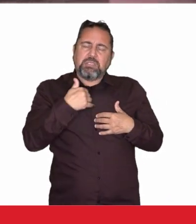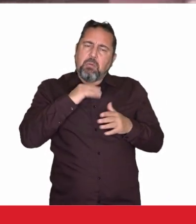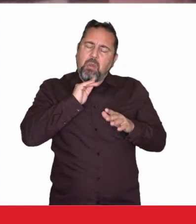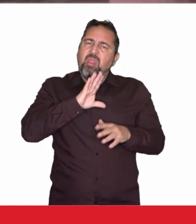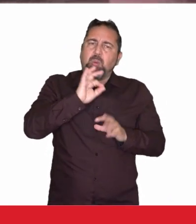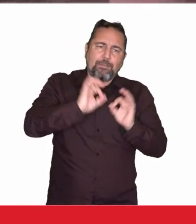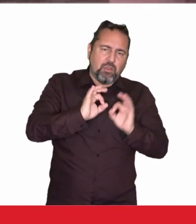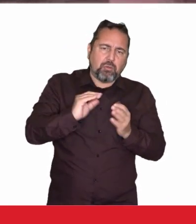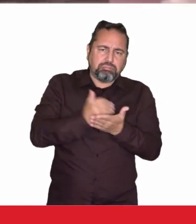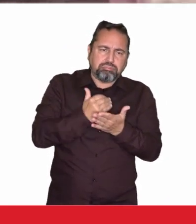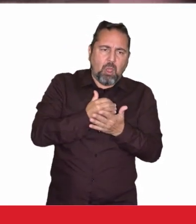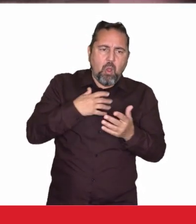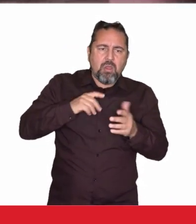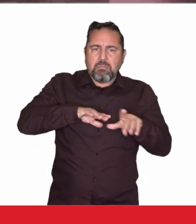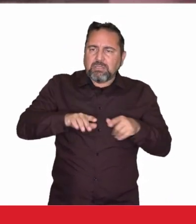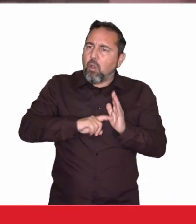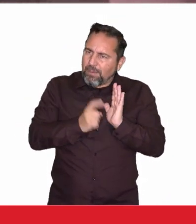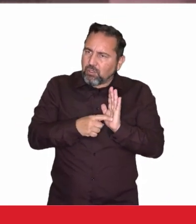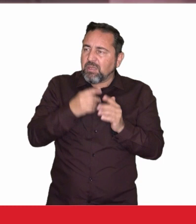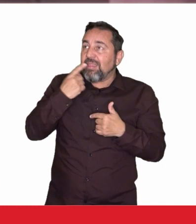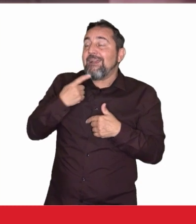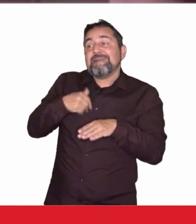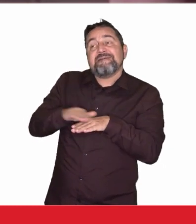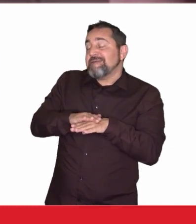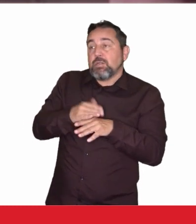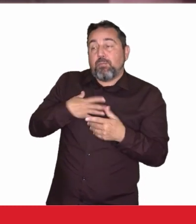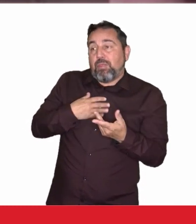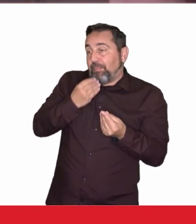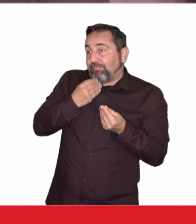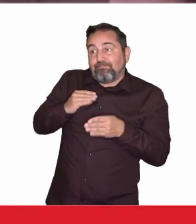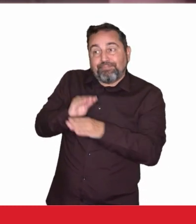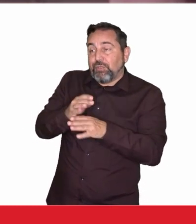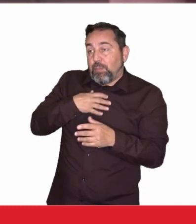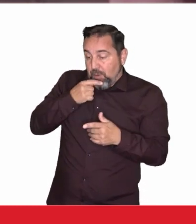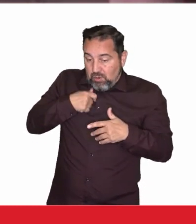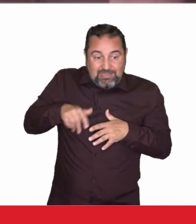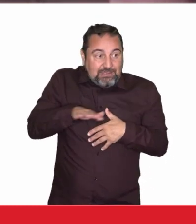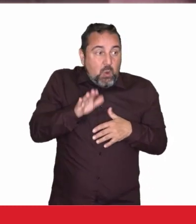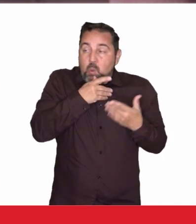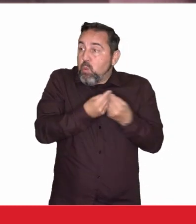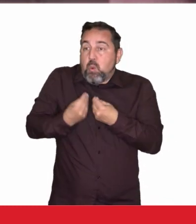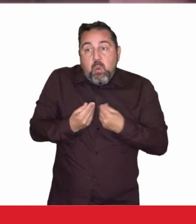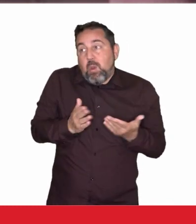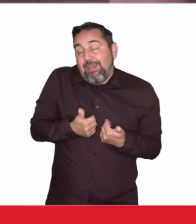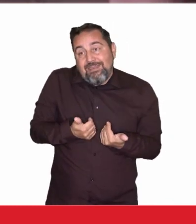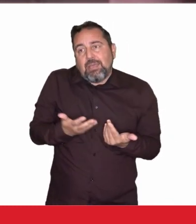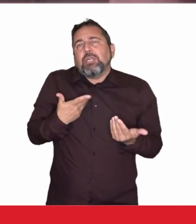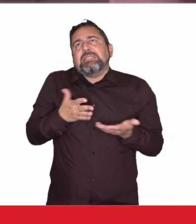50% de los días se me ha llenado y el 50% de los días he tenido que decirle a alguien, lo siento, no te puedo dar de cenar porque no tengo